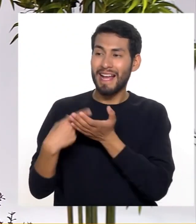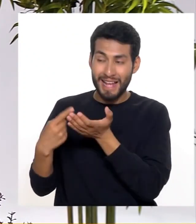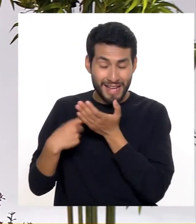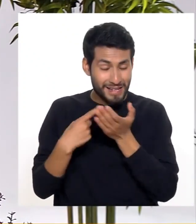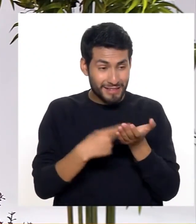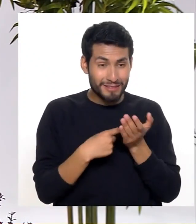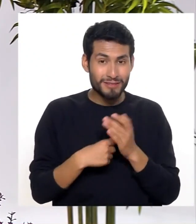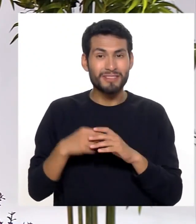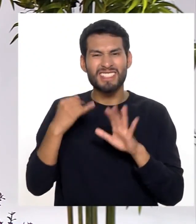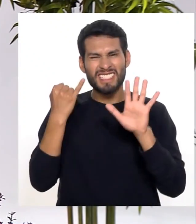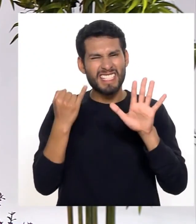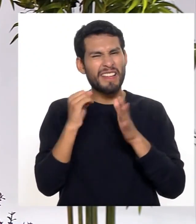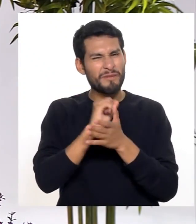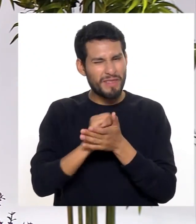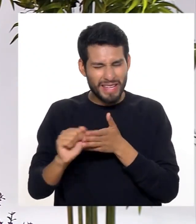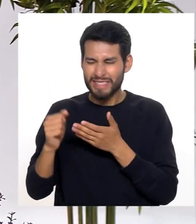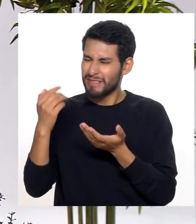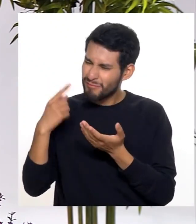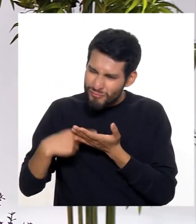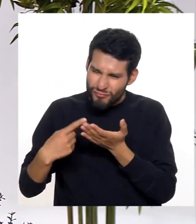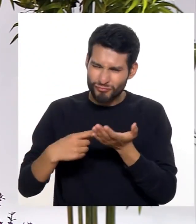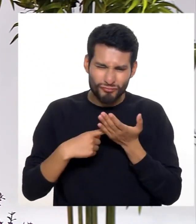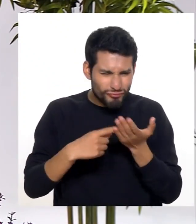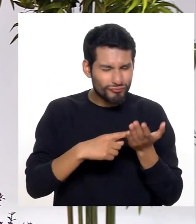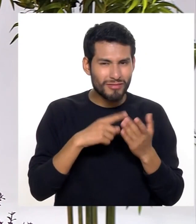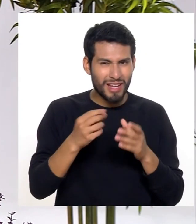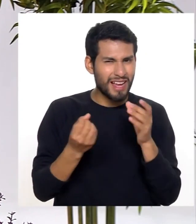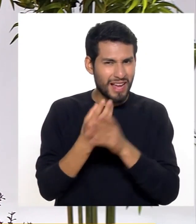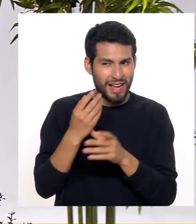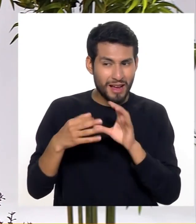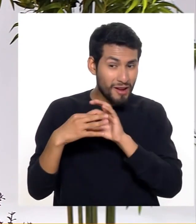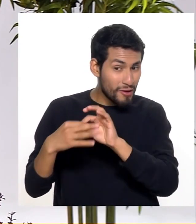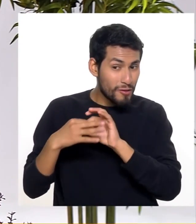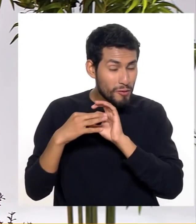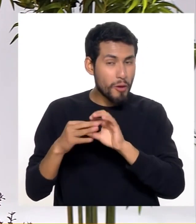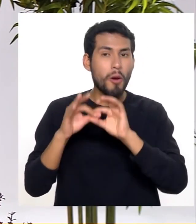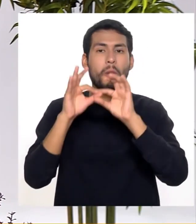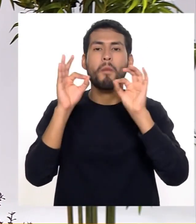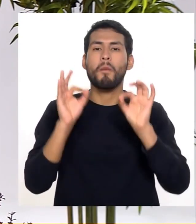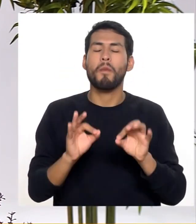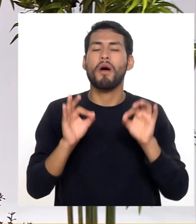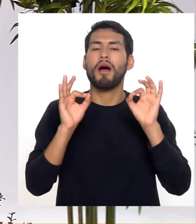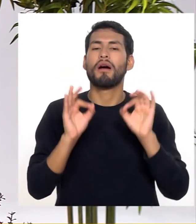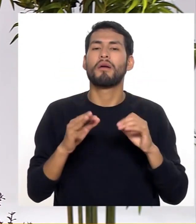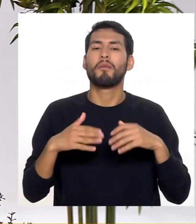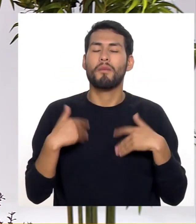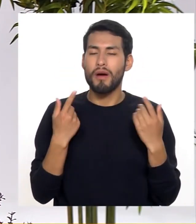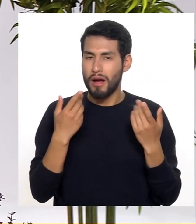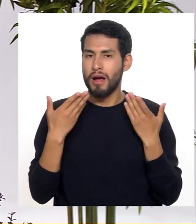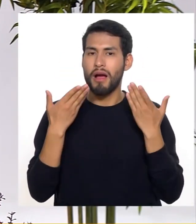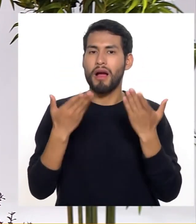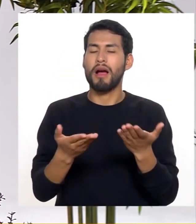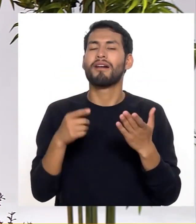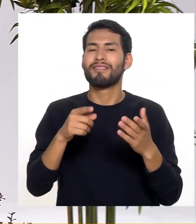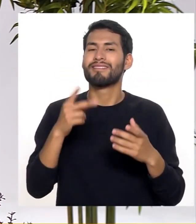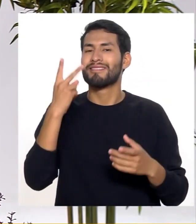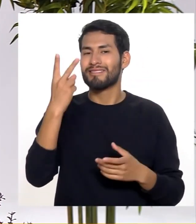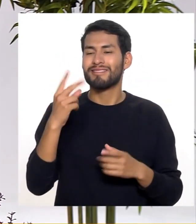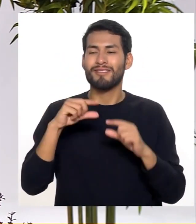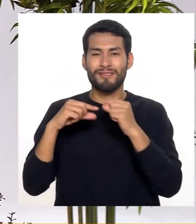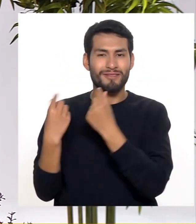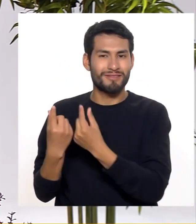coordinando medio año ahí con nuestros aliados en Arequipa, damos este encuentro de estas